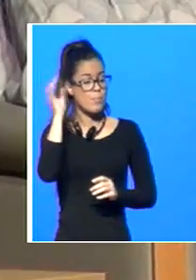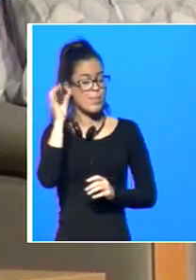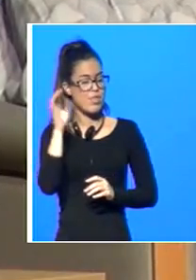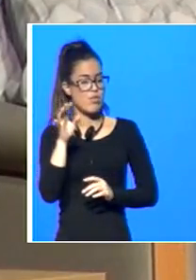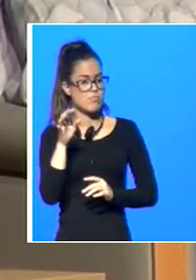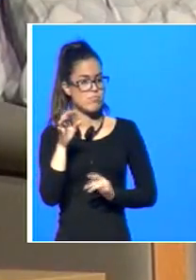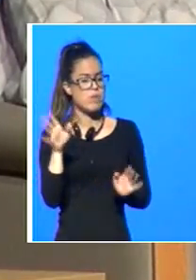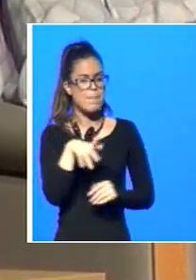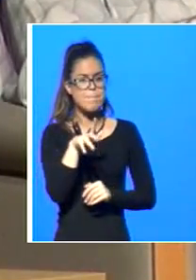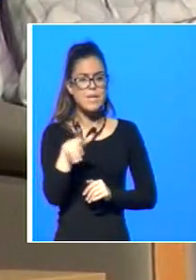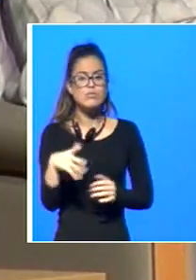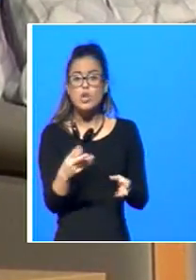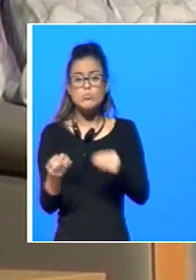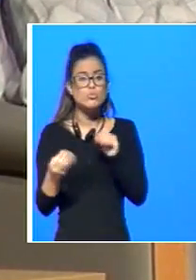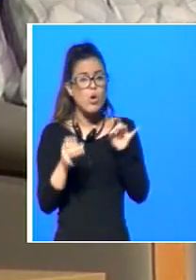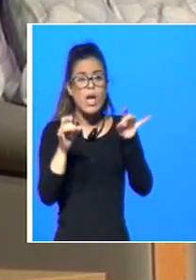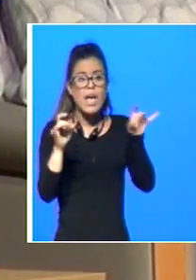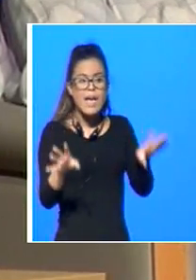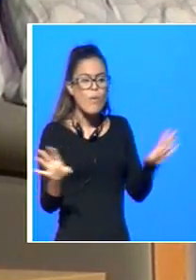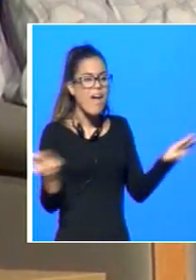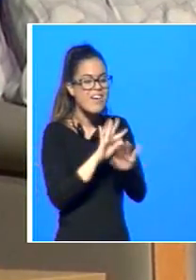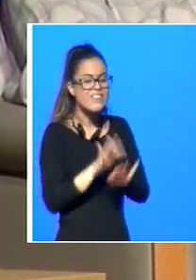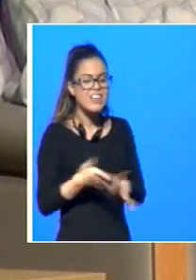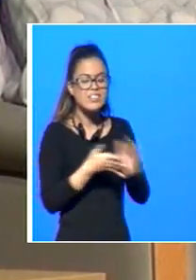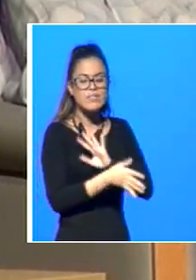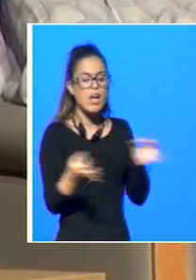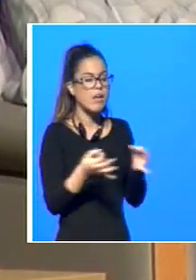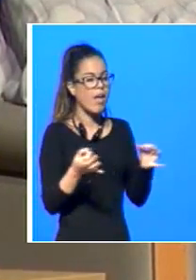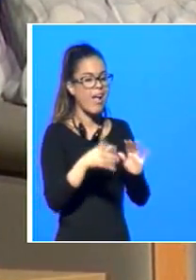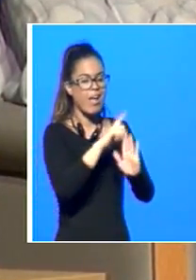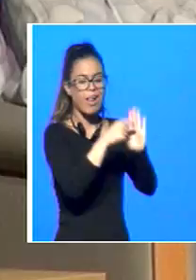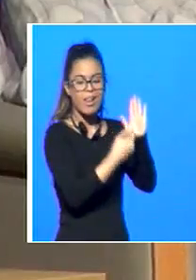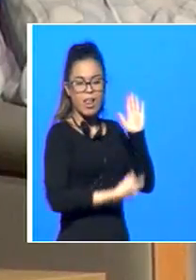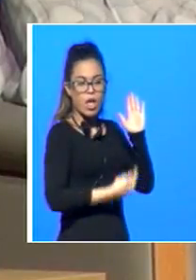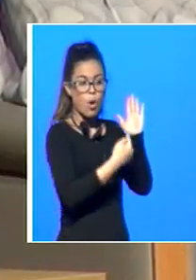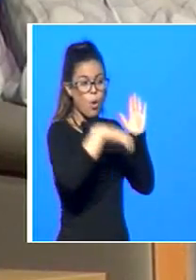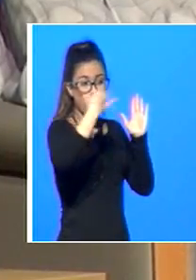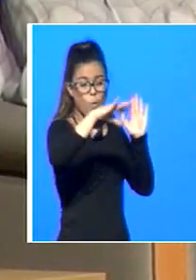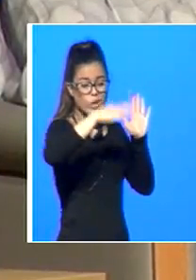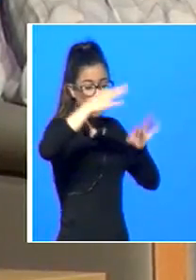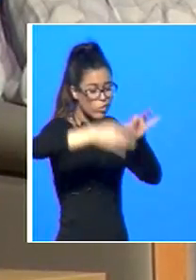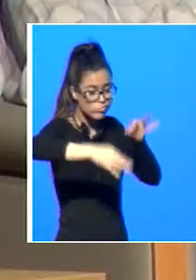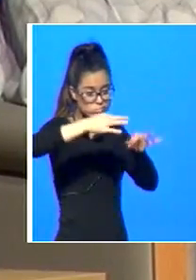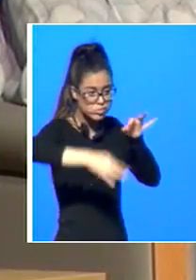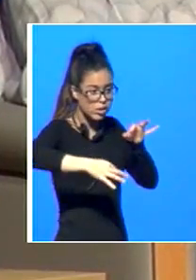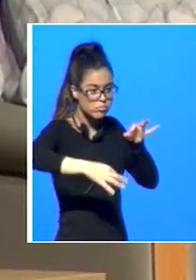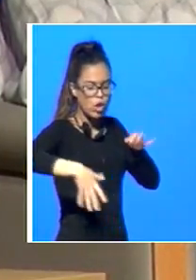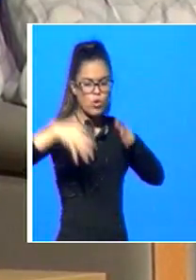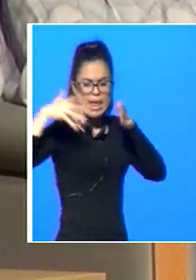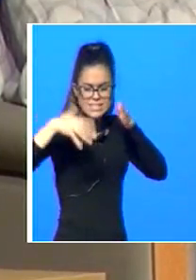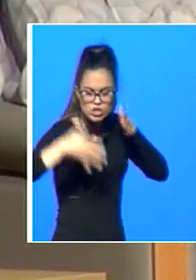se ha consagrado como el primer instrumento jurídicamente vinculante, hablado con asesores y con expertos en la